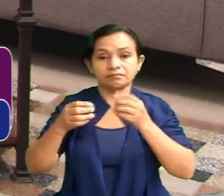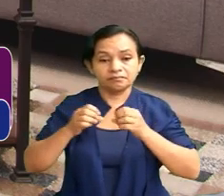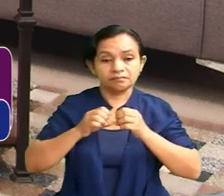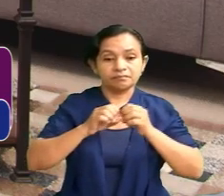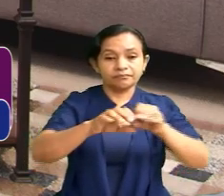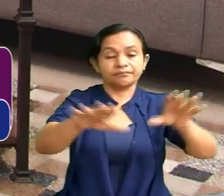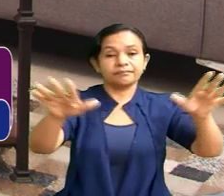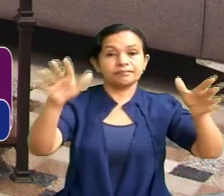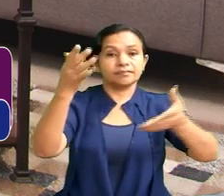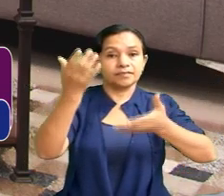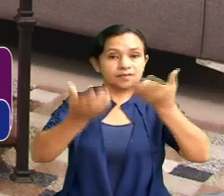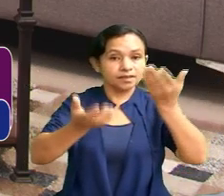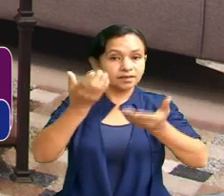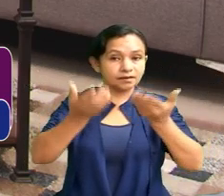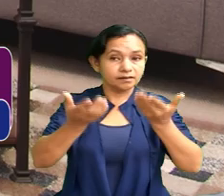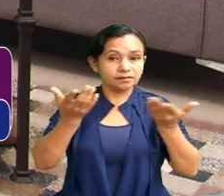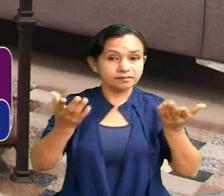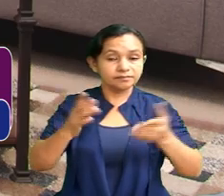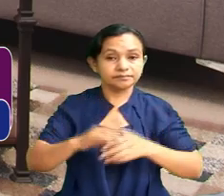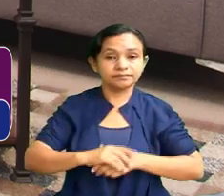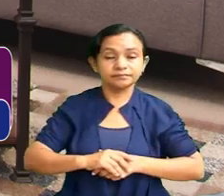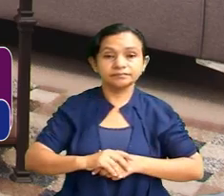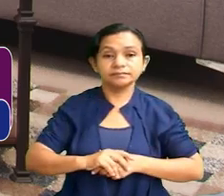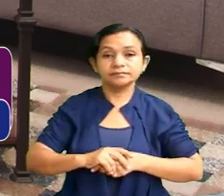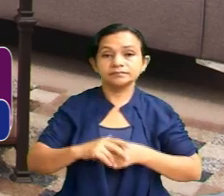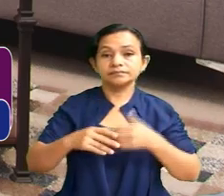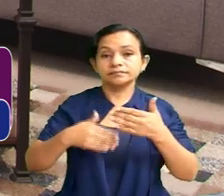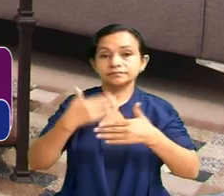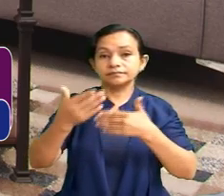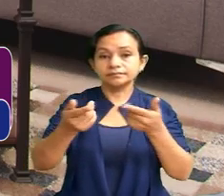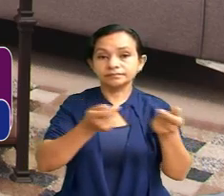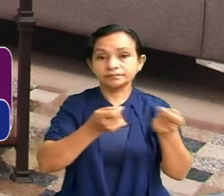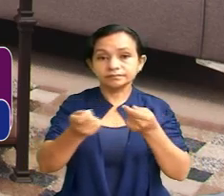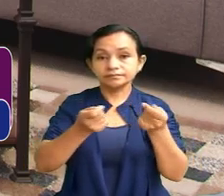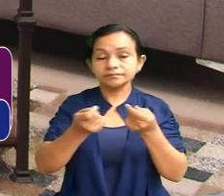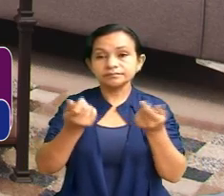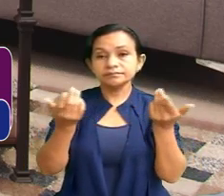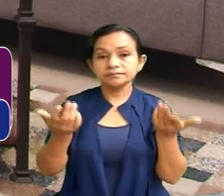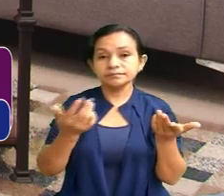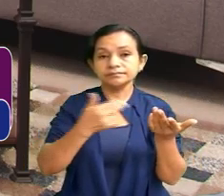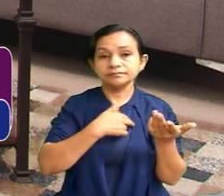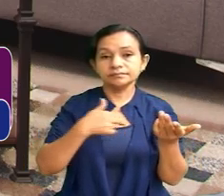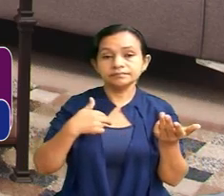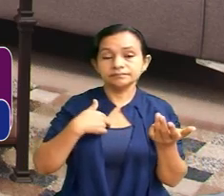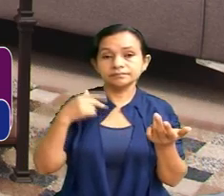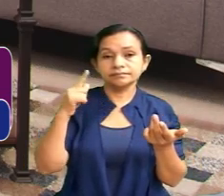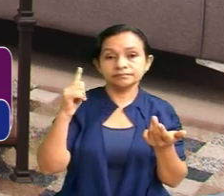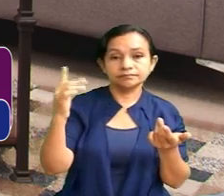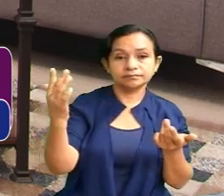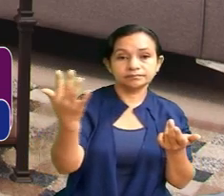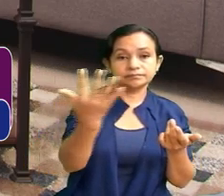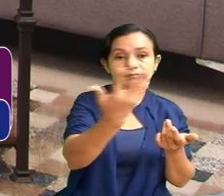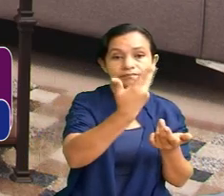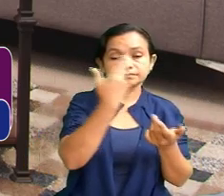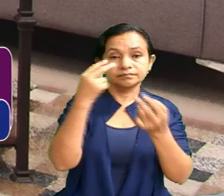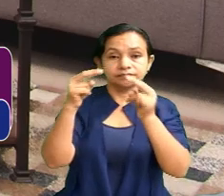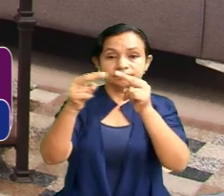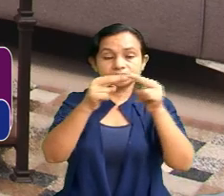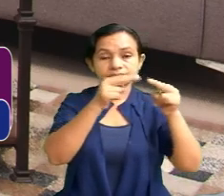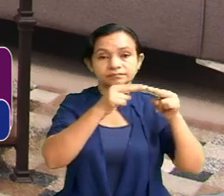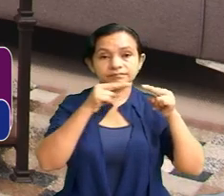se va pues del proceso de control y hace creo un incendio entonces hay todo entendido a lo largo del territorio